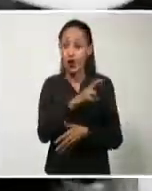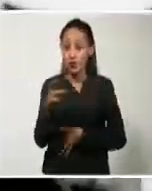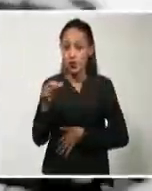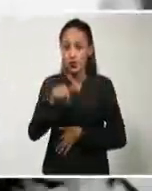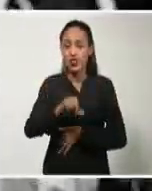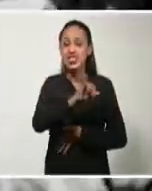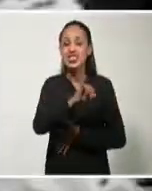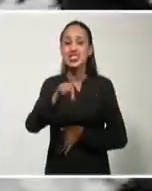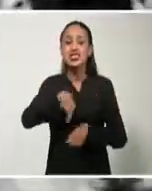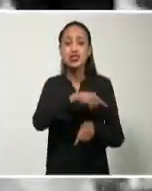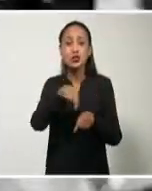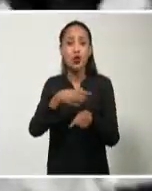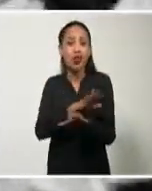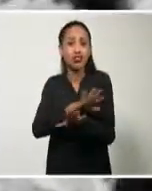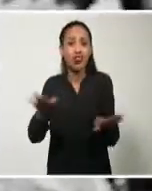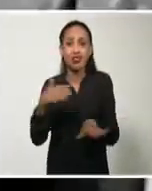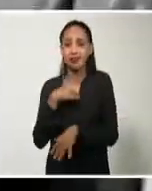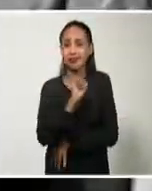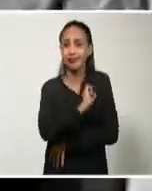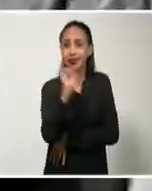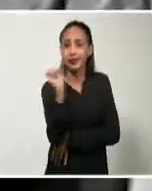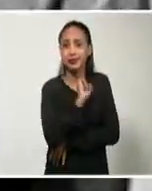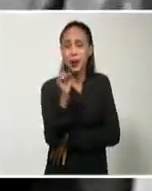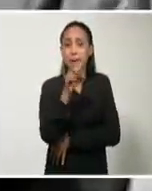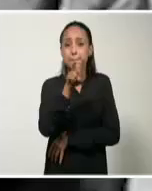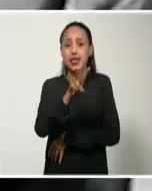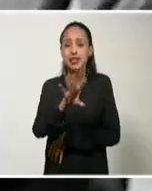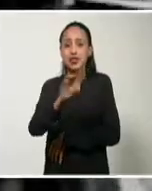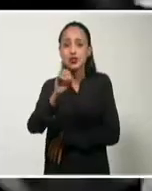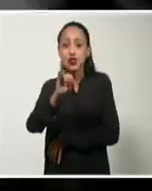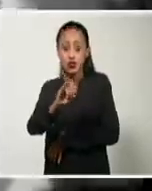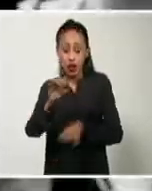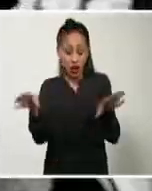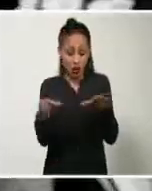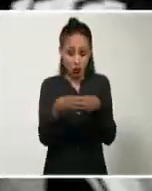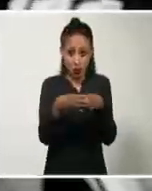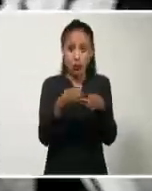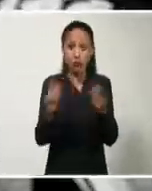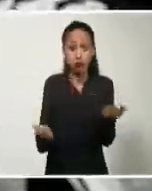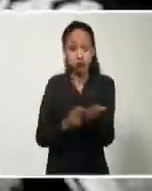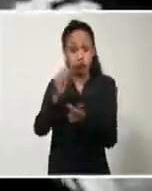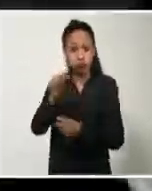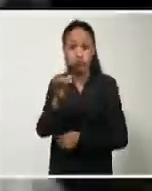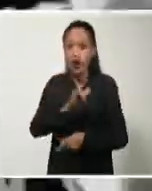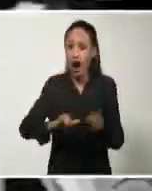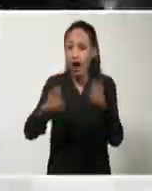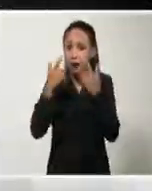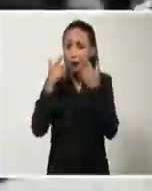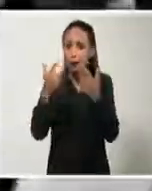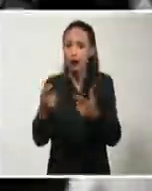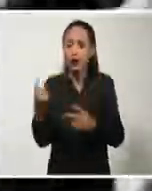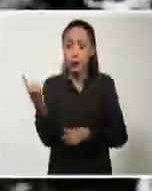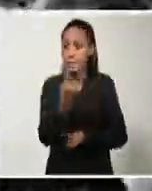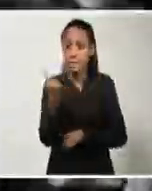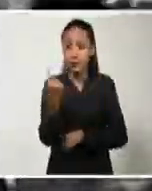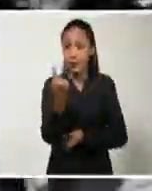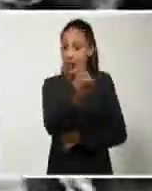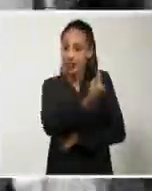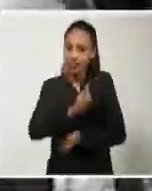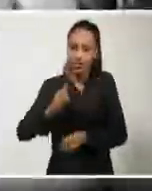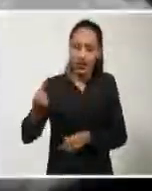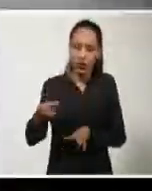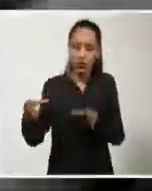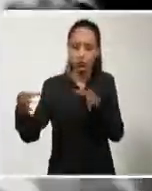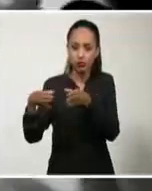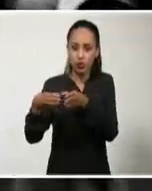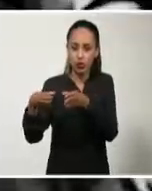para aniquilar la brigada de asalto 2506, hecho que trasciende como la primera gran derrota del imperialismo yanqui en